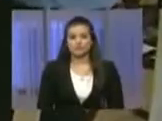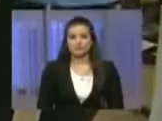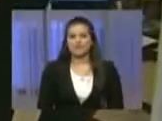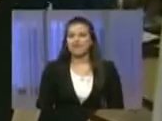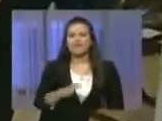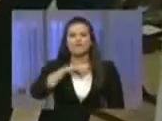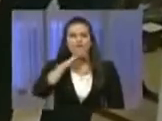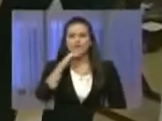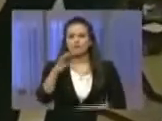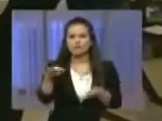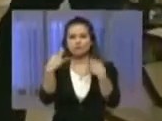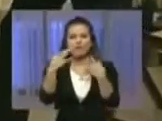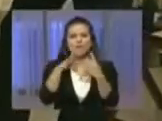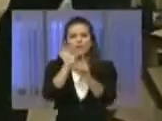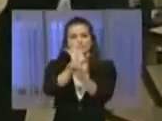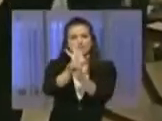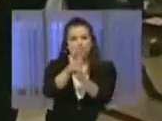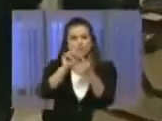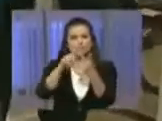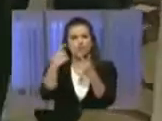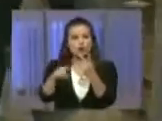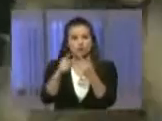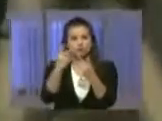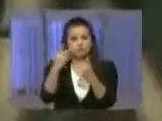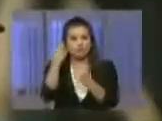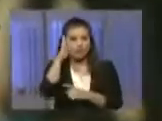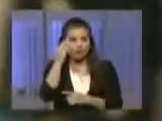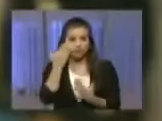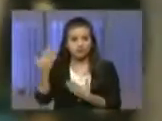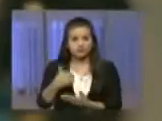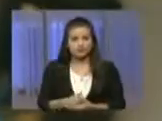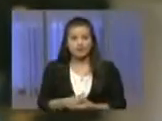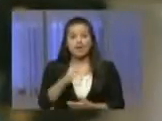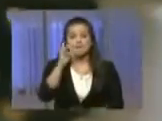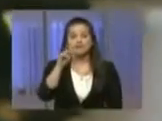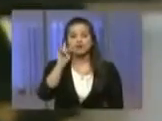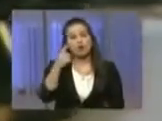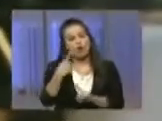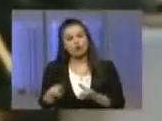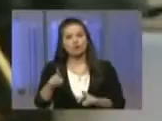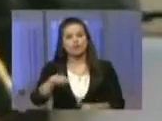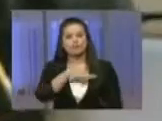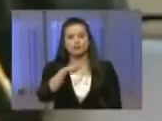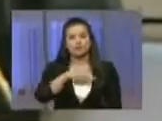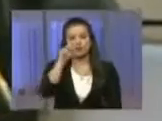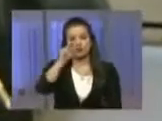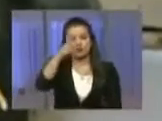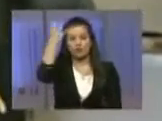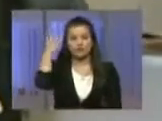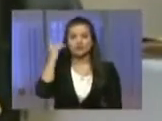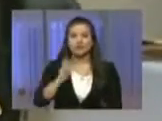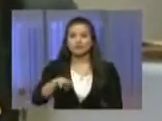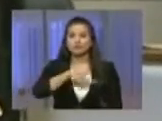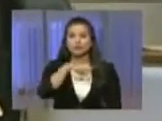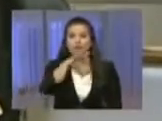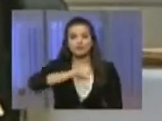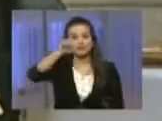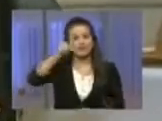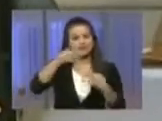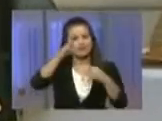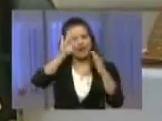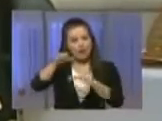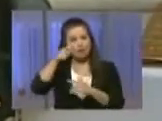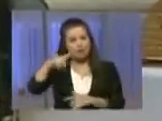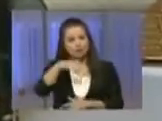sintonía por periscope y aquí tenemos la misión Robert Serra las misiones socialistas reivindicando al pueblo gracias al